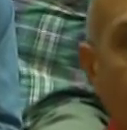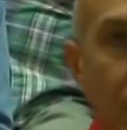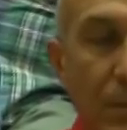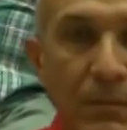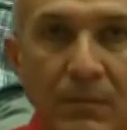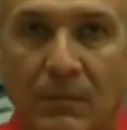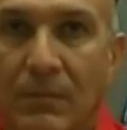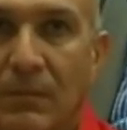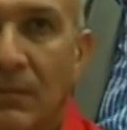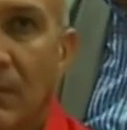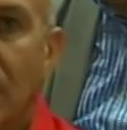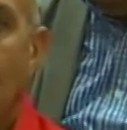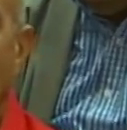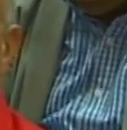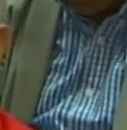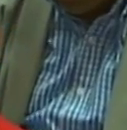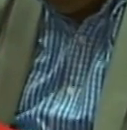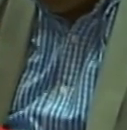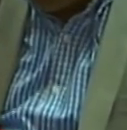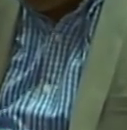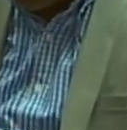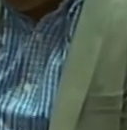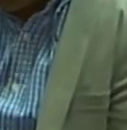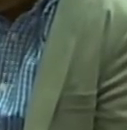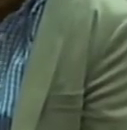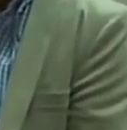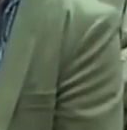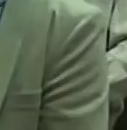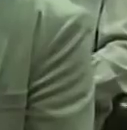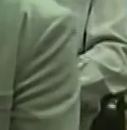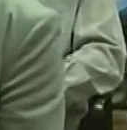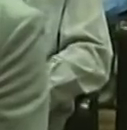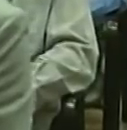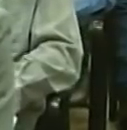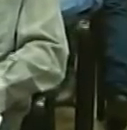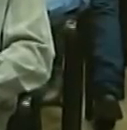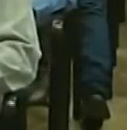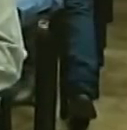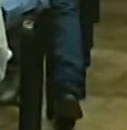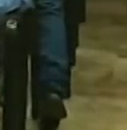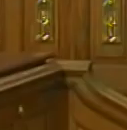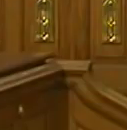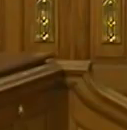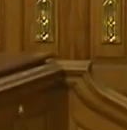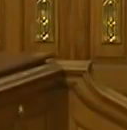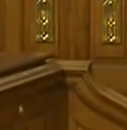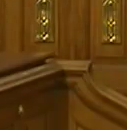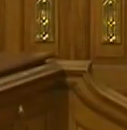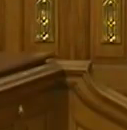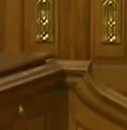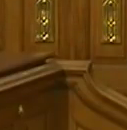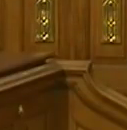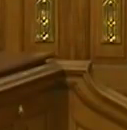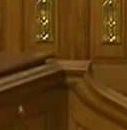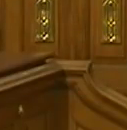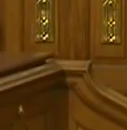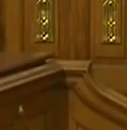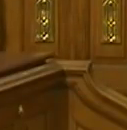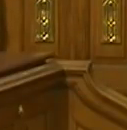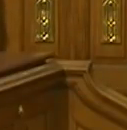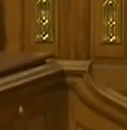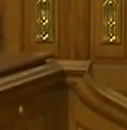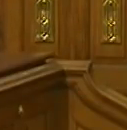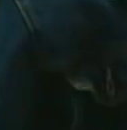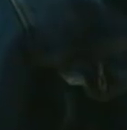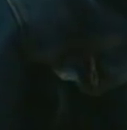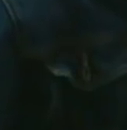Carreño, Fran Morales, Diosdado, Márquez Gerardo, que compartíamos eso, lo que